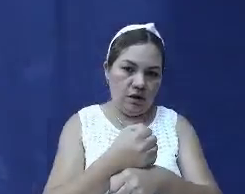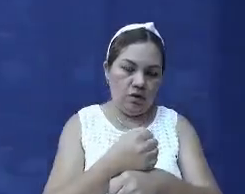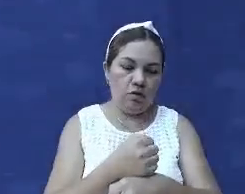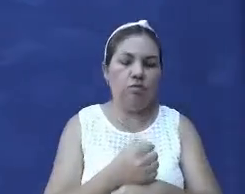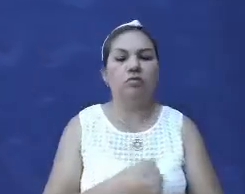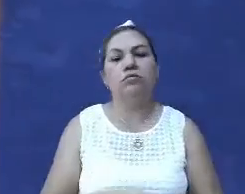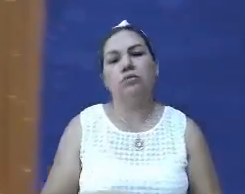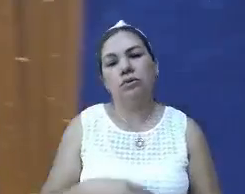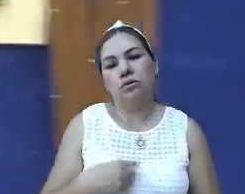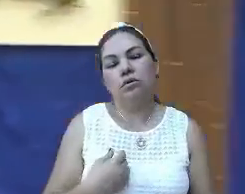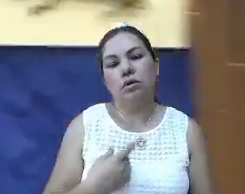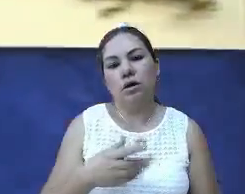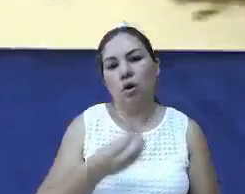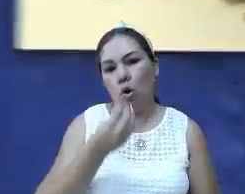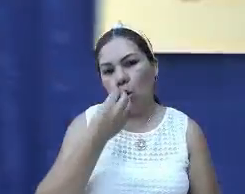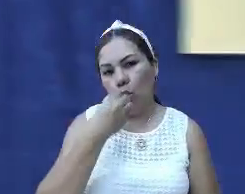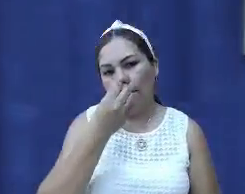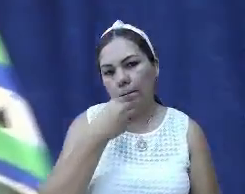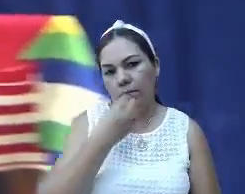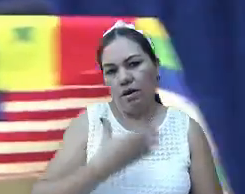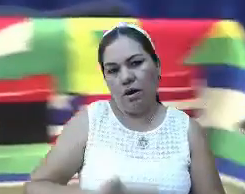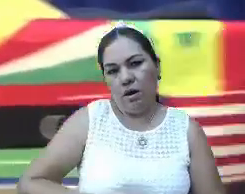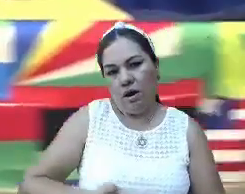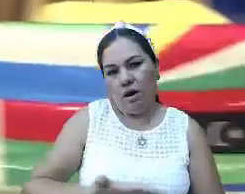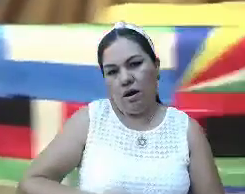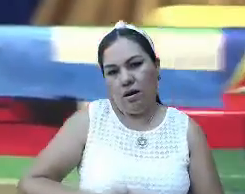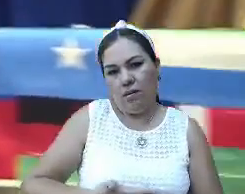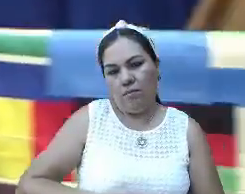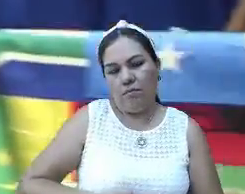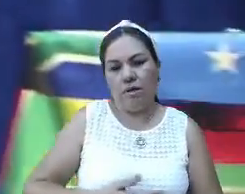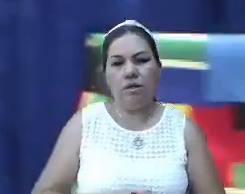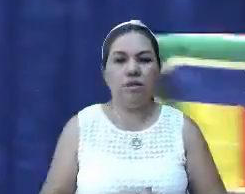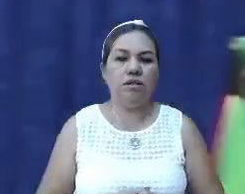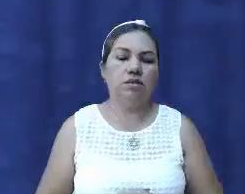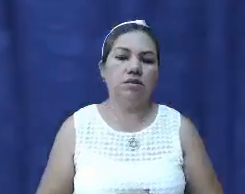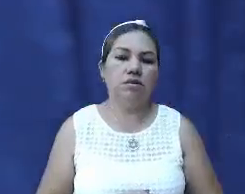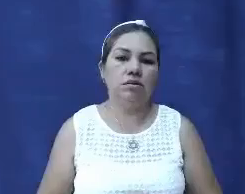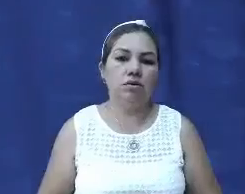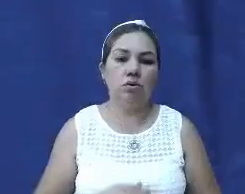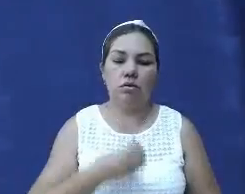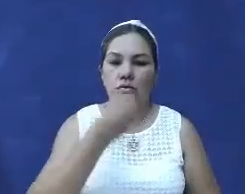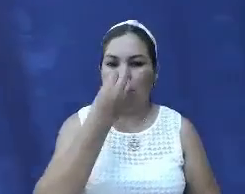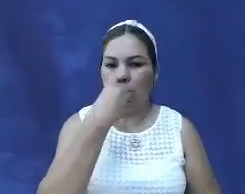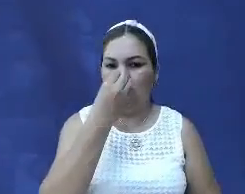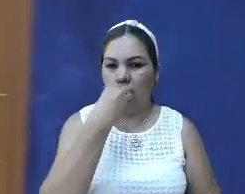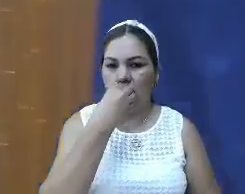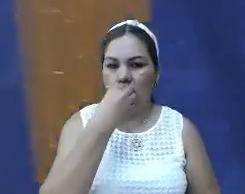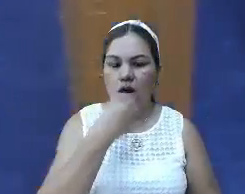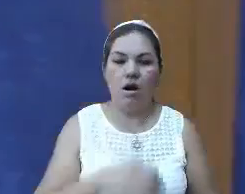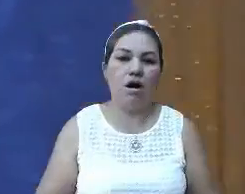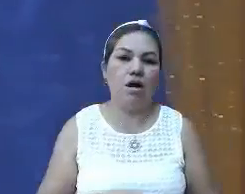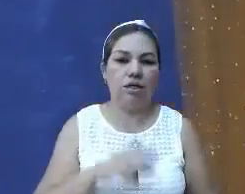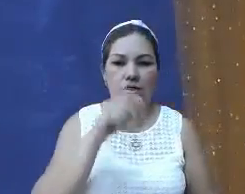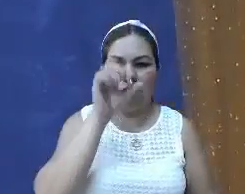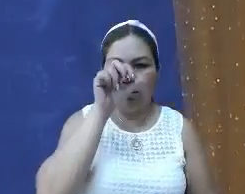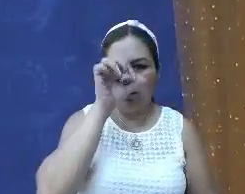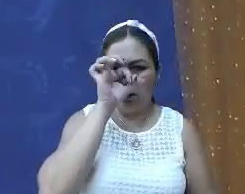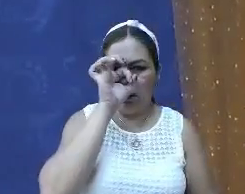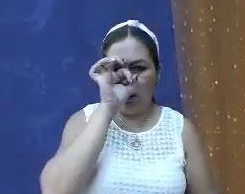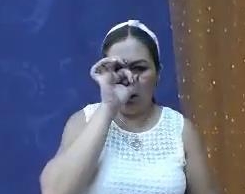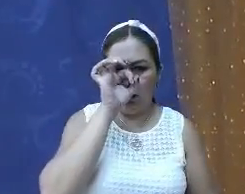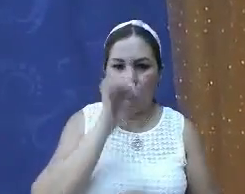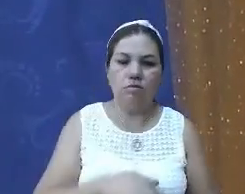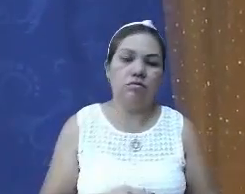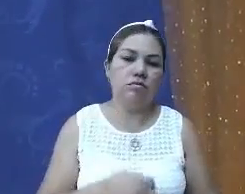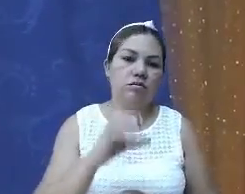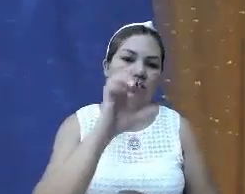dio trabajo. Y de tanta hambre que tenía el hijo pródigo, dice que se ansiaba comer de las algarrobas de los cerdos. Quiere